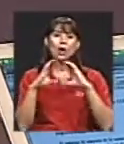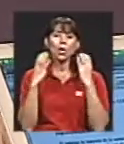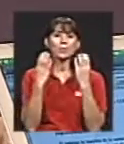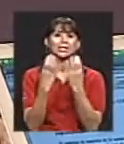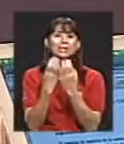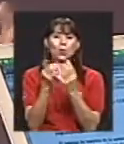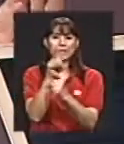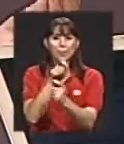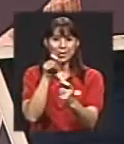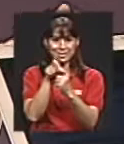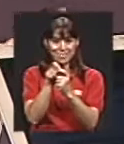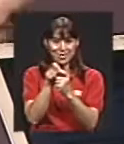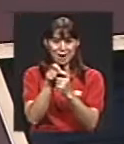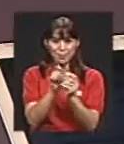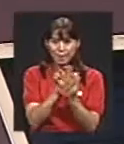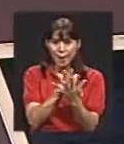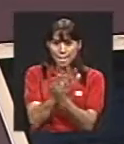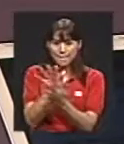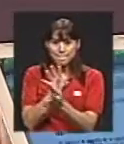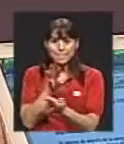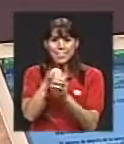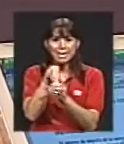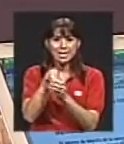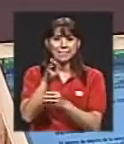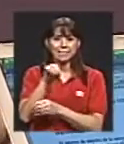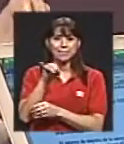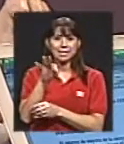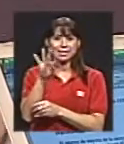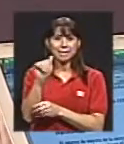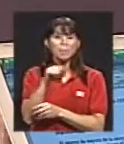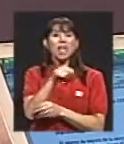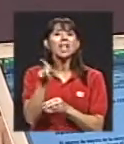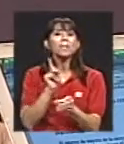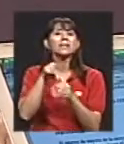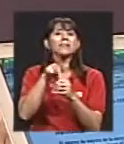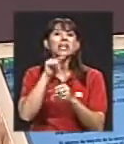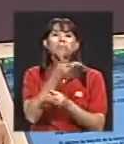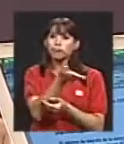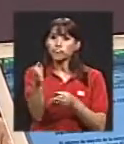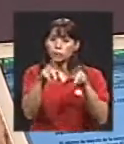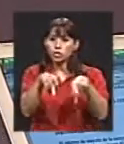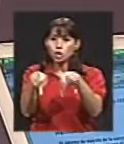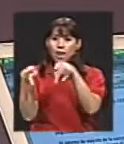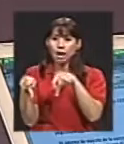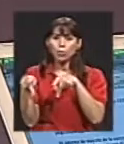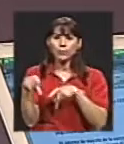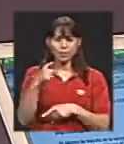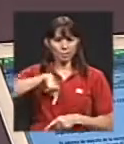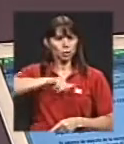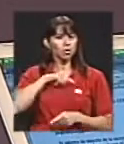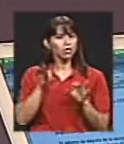mixta en donde tuviésemos la participación del ciudadano y por qué era importante para nosotros que se hiciera